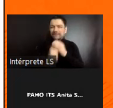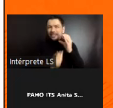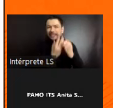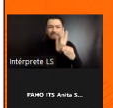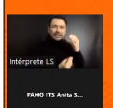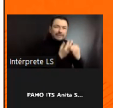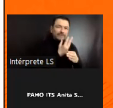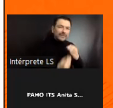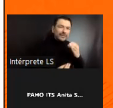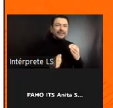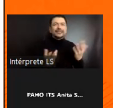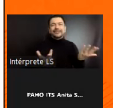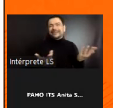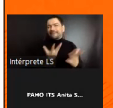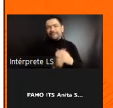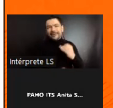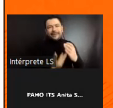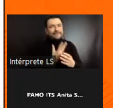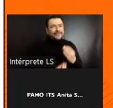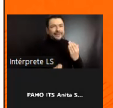En algunos países,